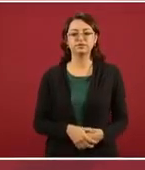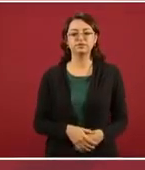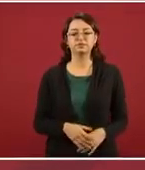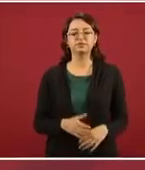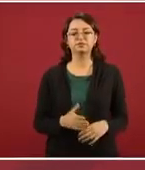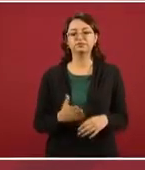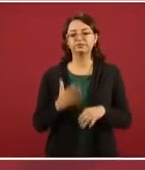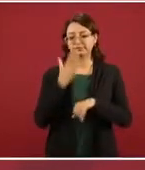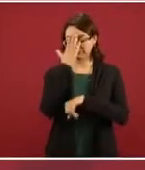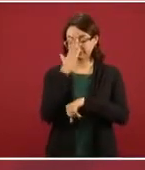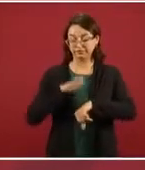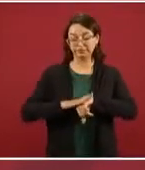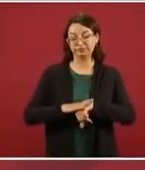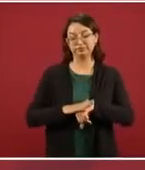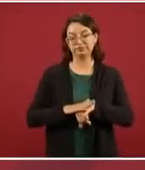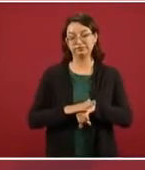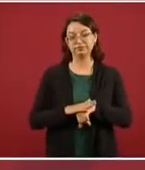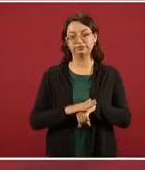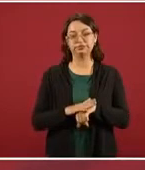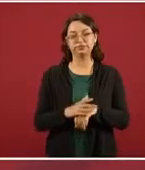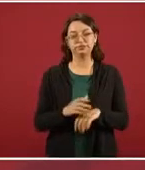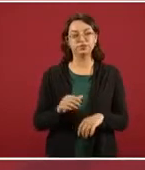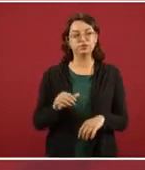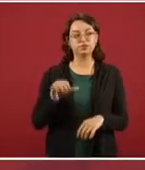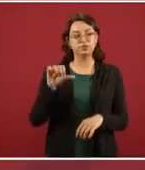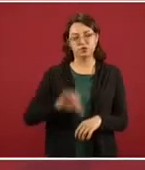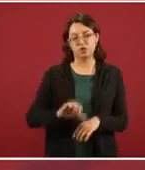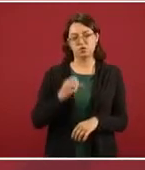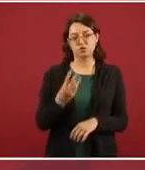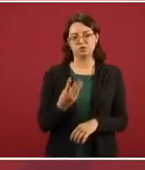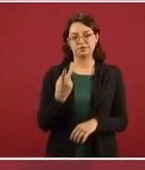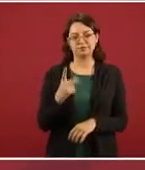conmemora el día de hoy.